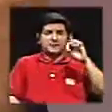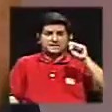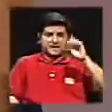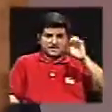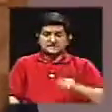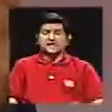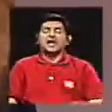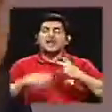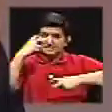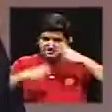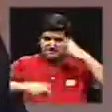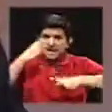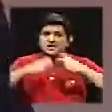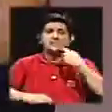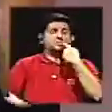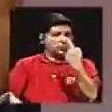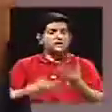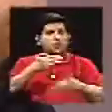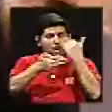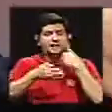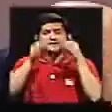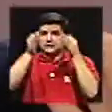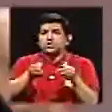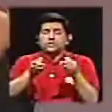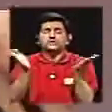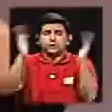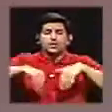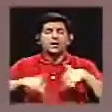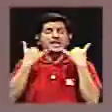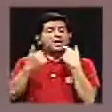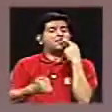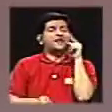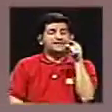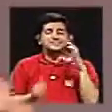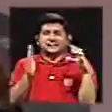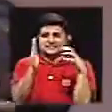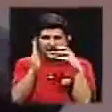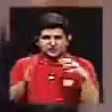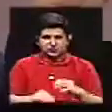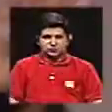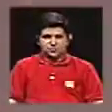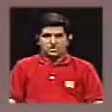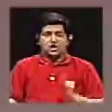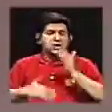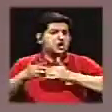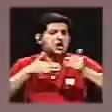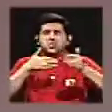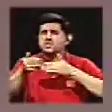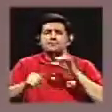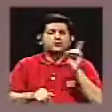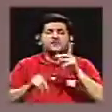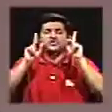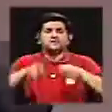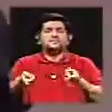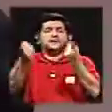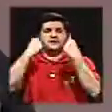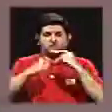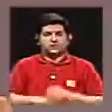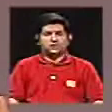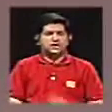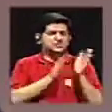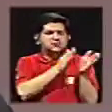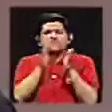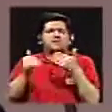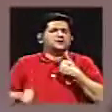Es un delito y no hay juicio. Acaba de decir que ahí hay un texto que dice que no importa de dónde venga la gente, ni la formación, ni